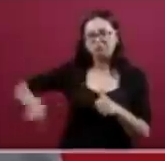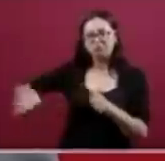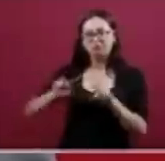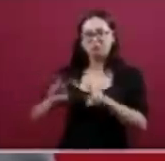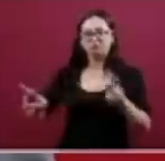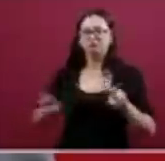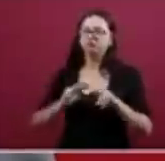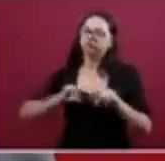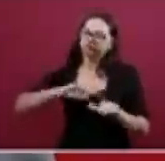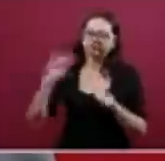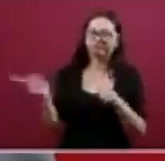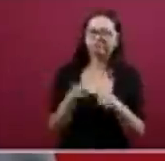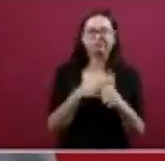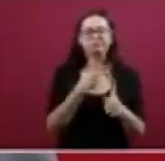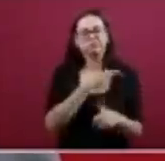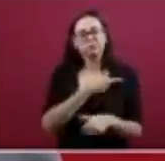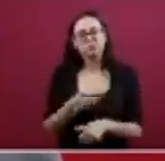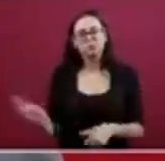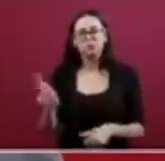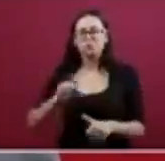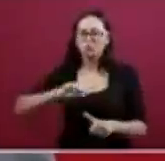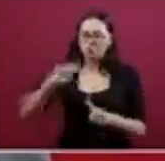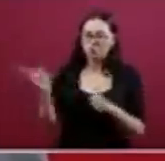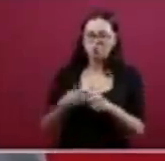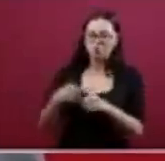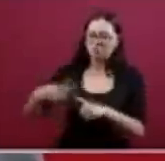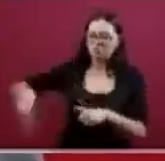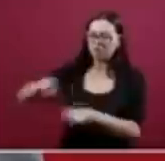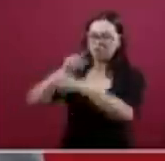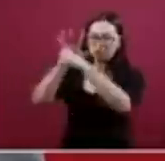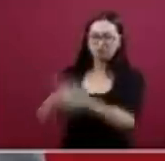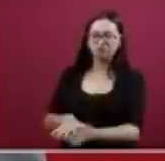los pobres, primero los oprimidos.